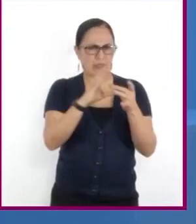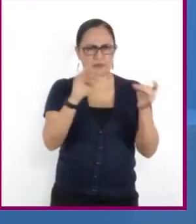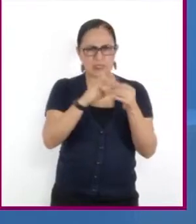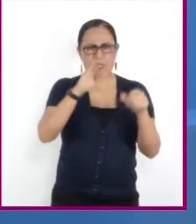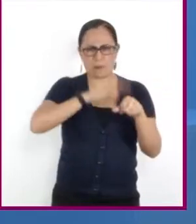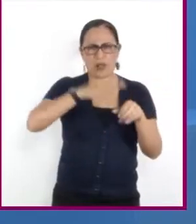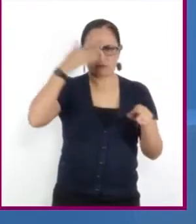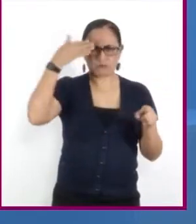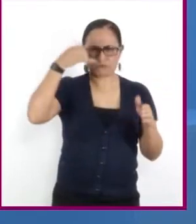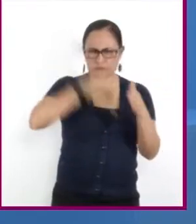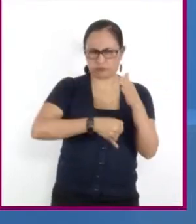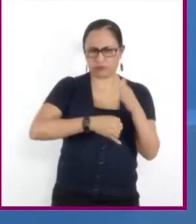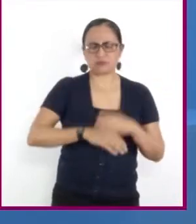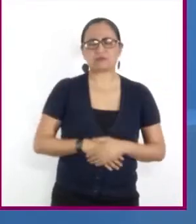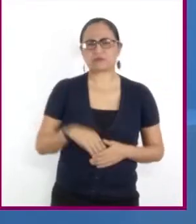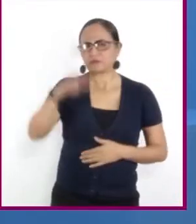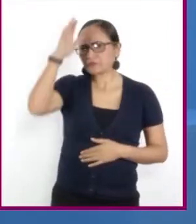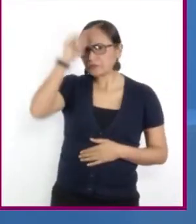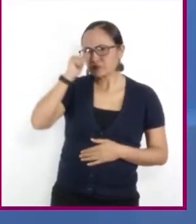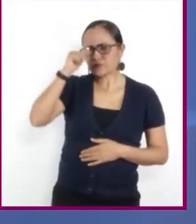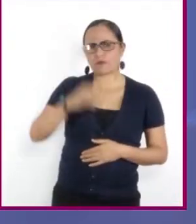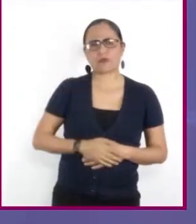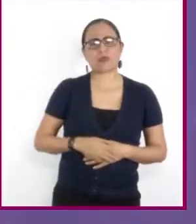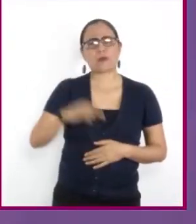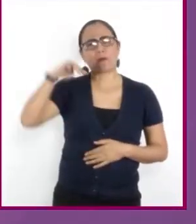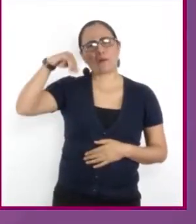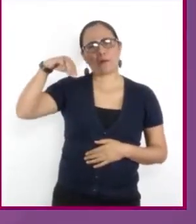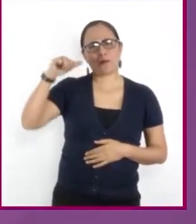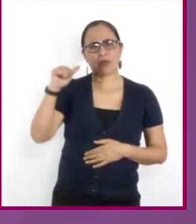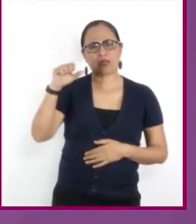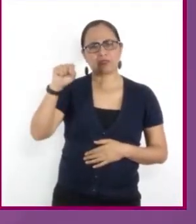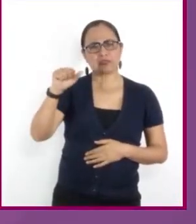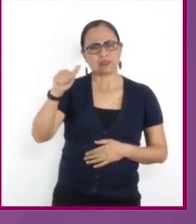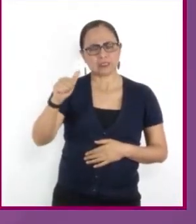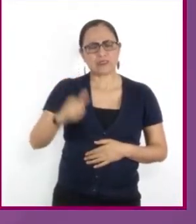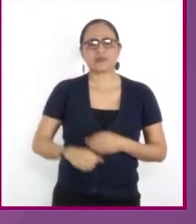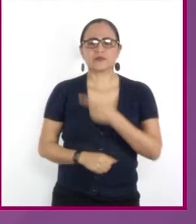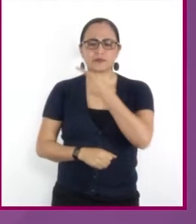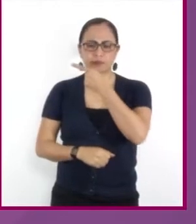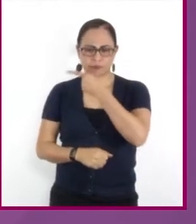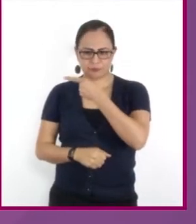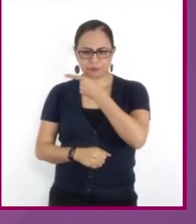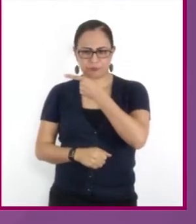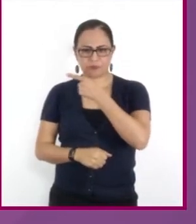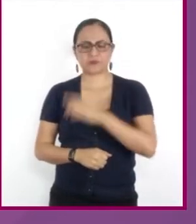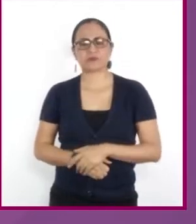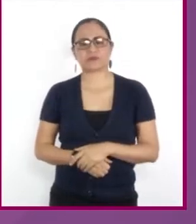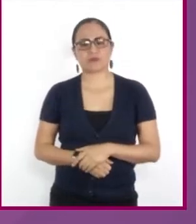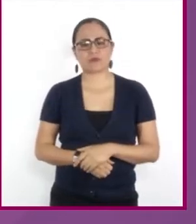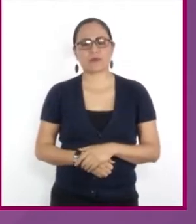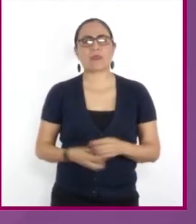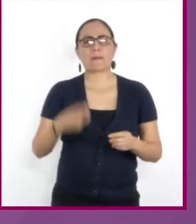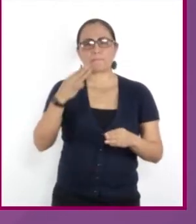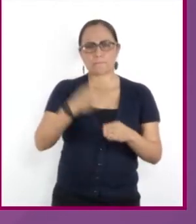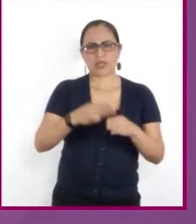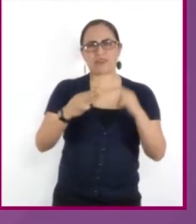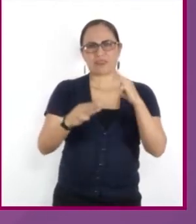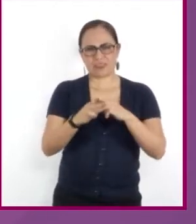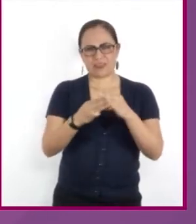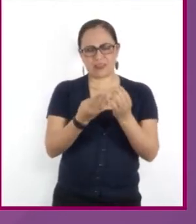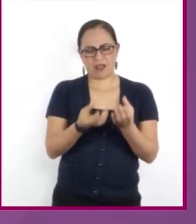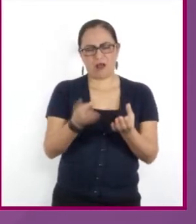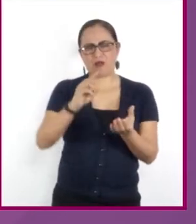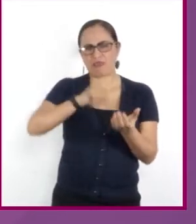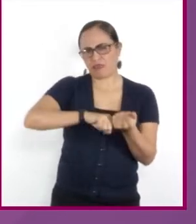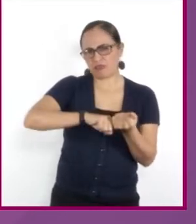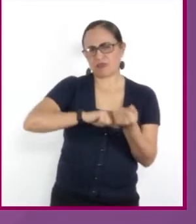Enrique. Iniciaremos con la definición de masa. Se le considera masa a la cantidad de materia contenida en un cuerpo.